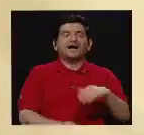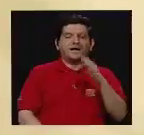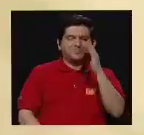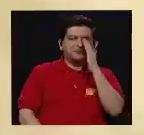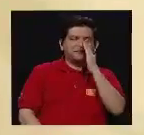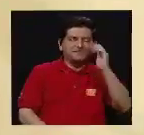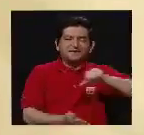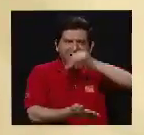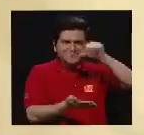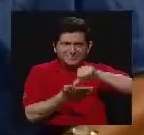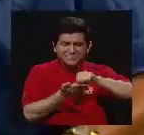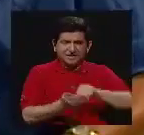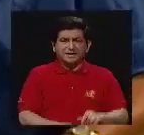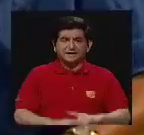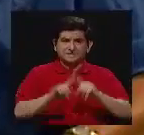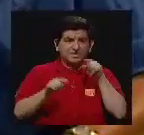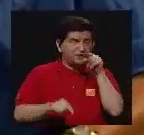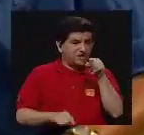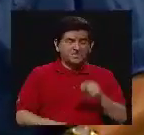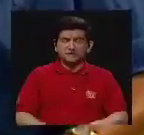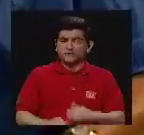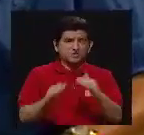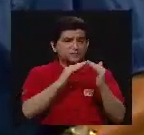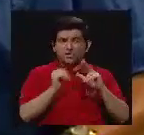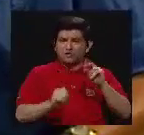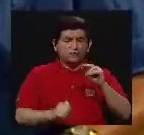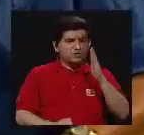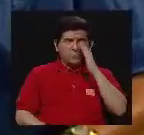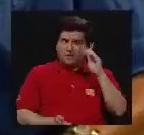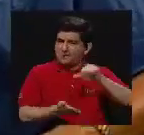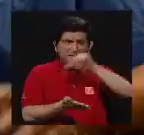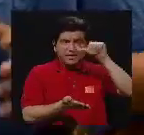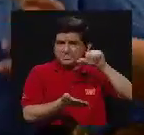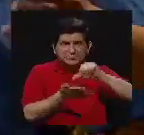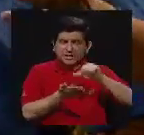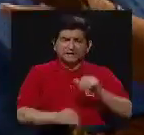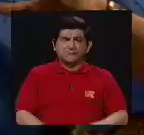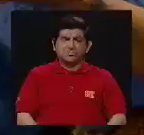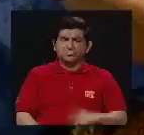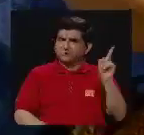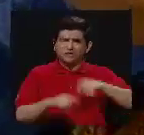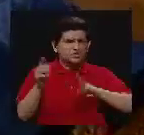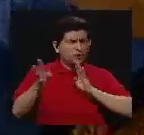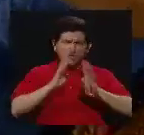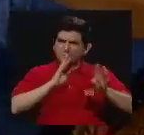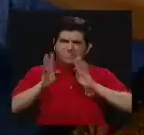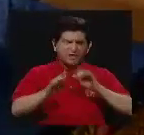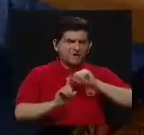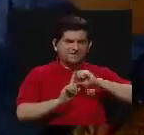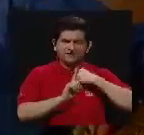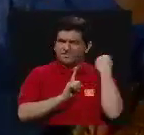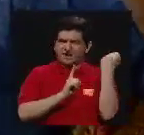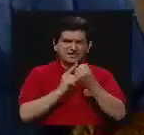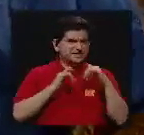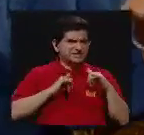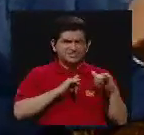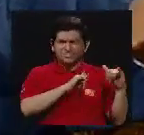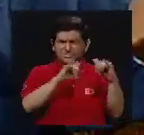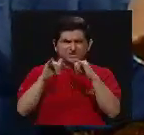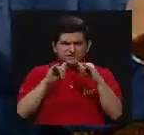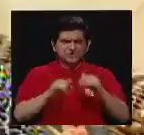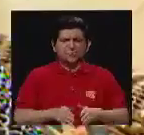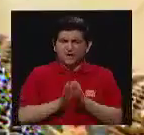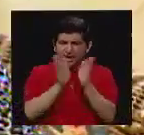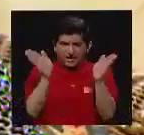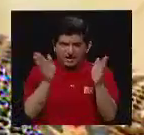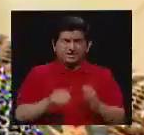Matricéntricas, obviamente no eran matricéntricos estos pueblos. No. Entonces, no se puede hablar de una situación